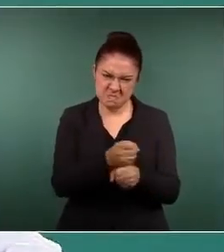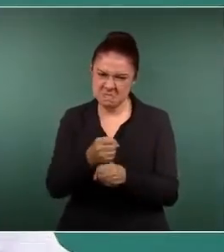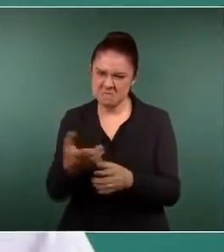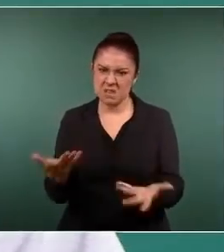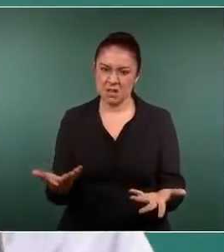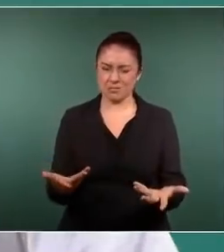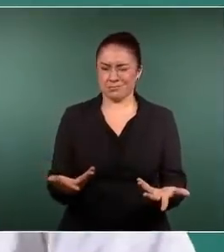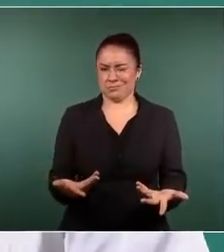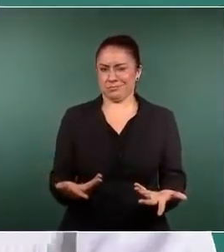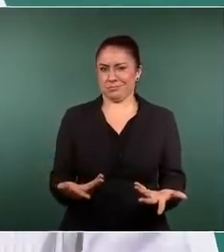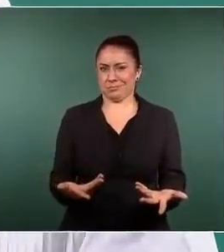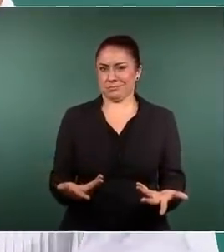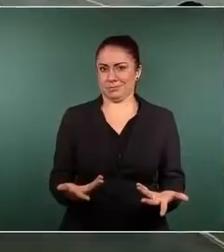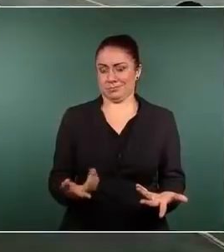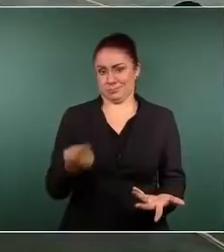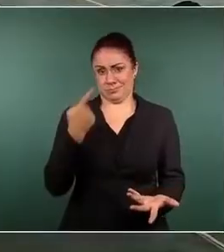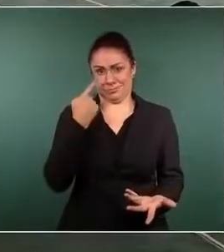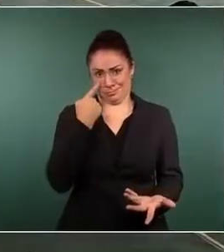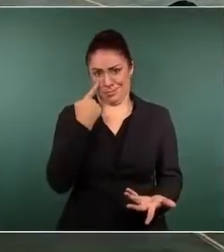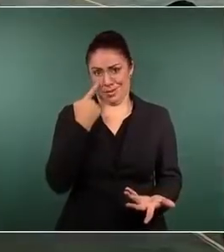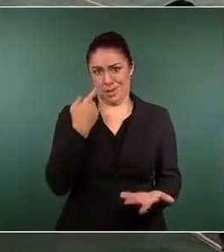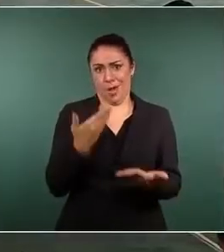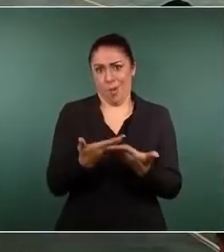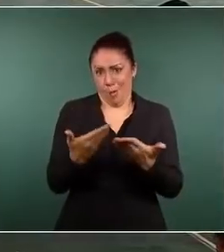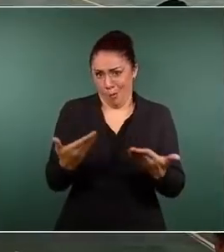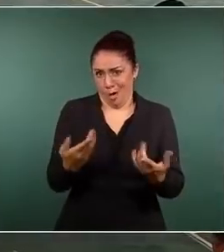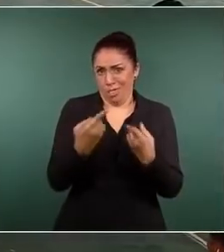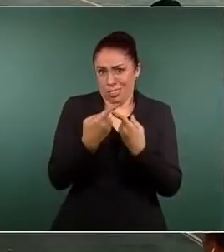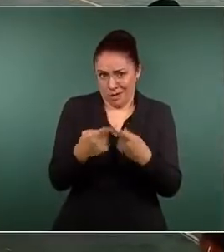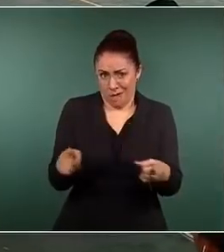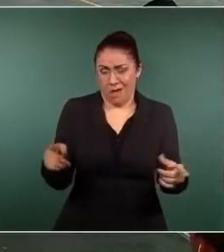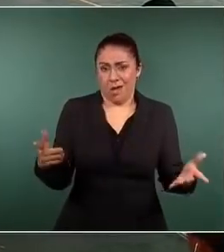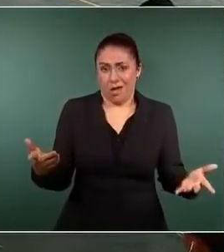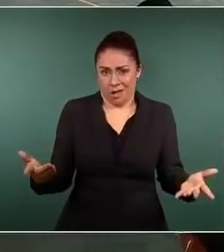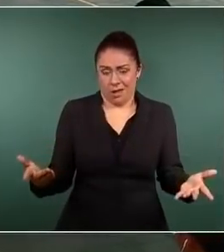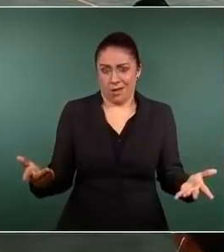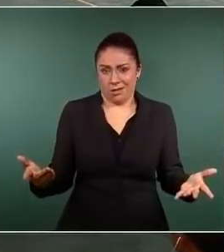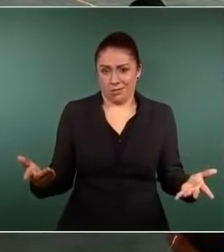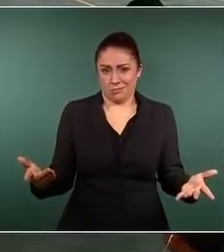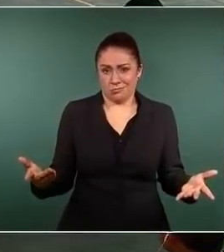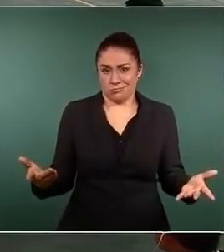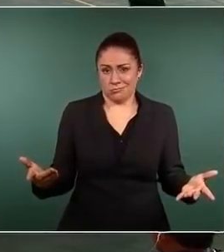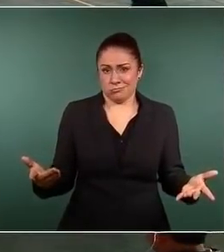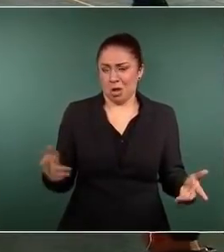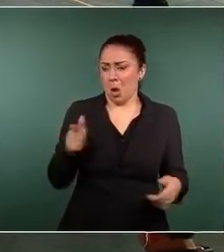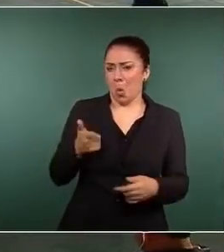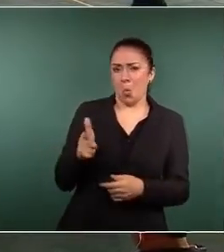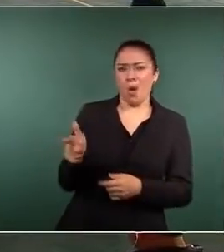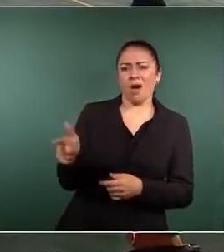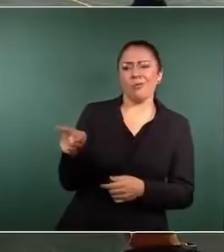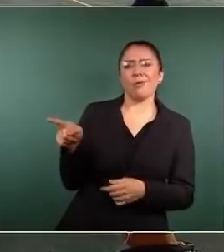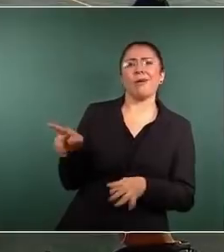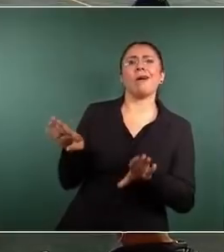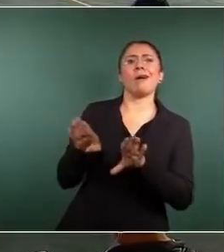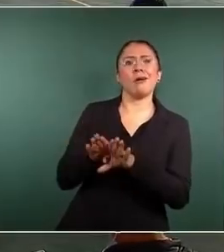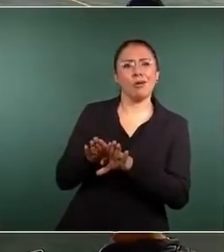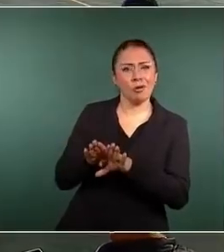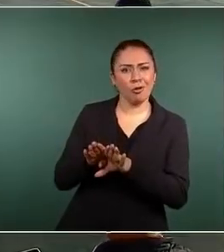miren la diferencia con el operativo en guanajuato